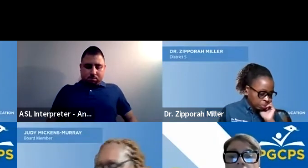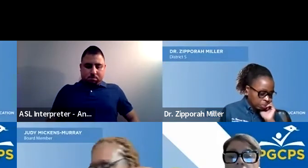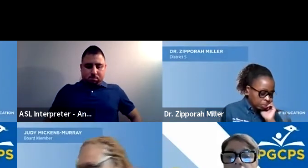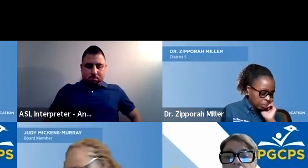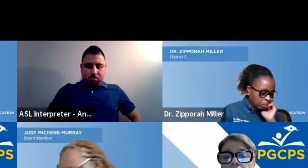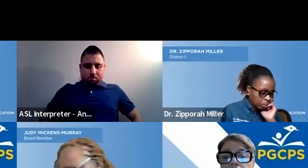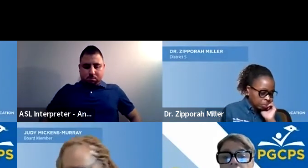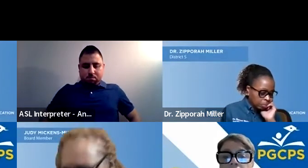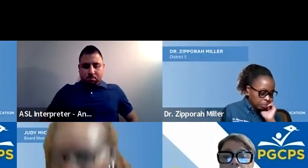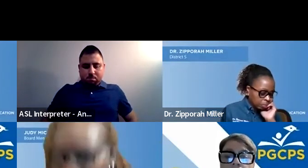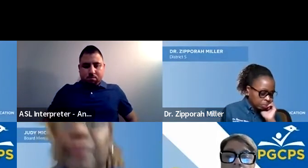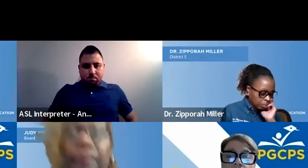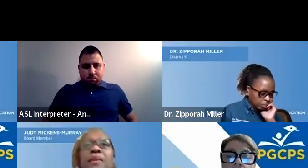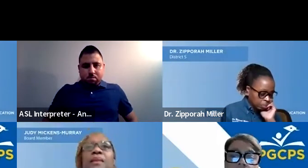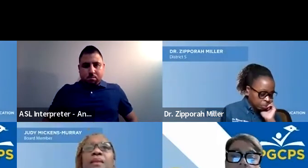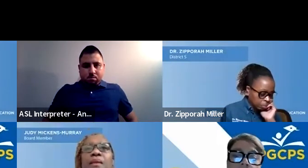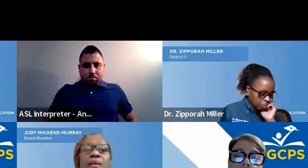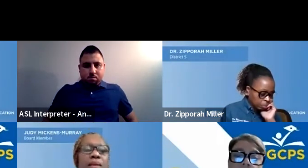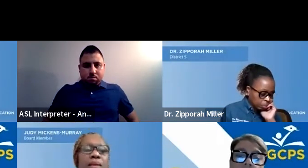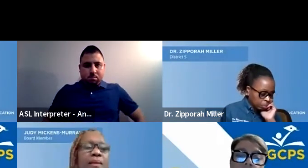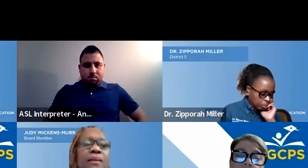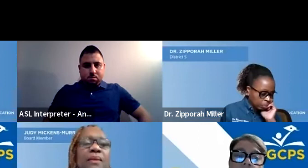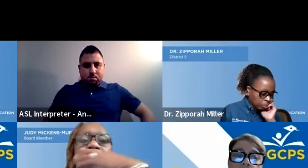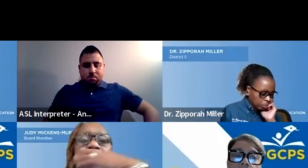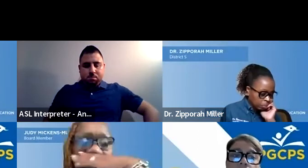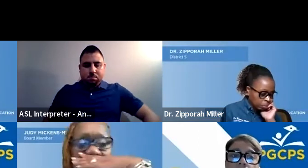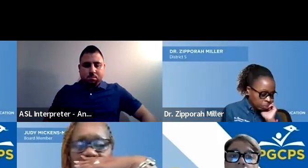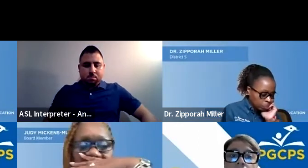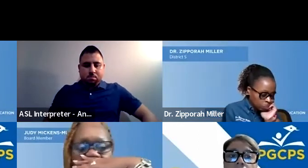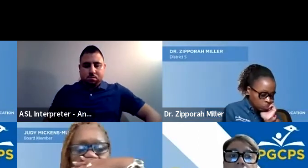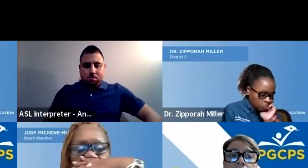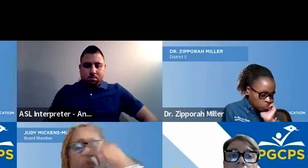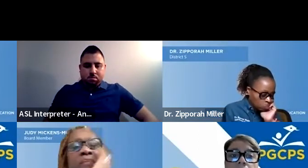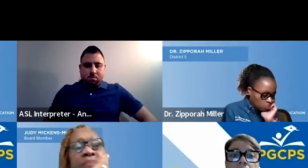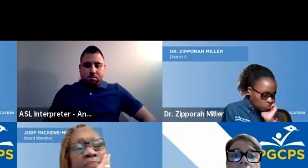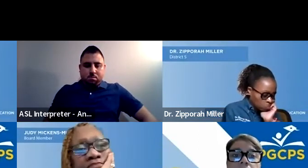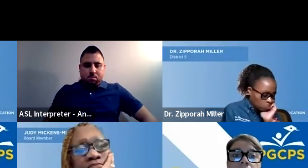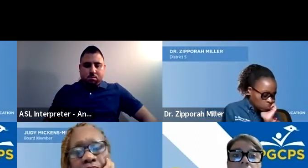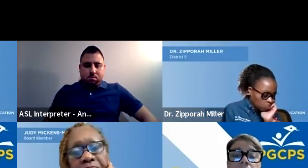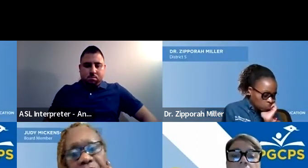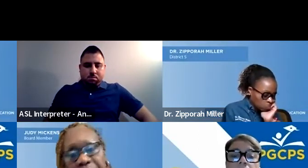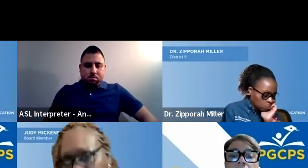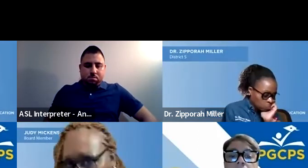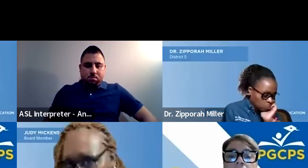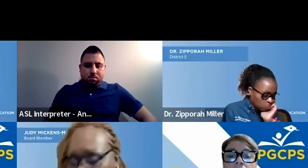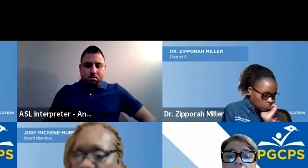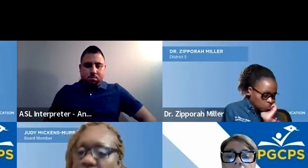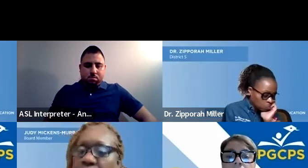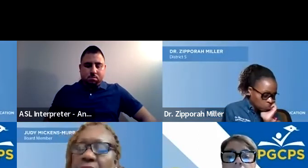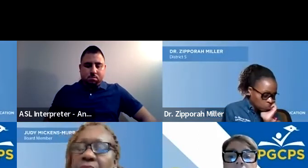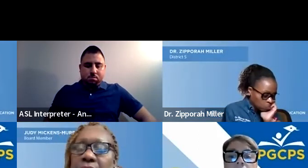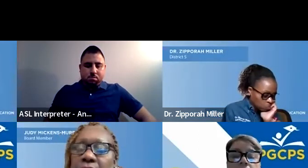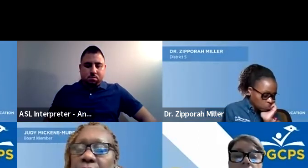con nuestros hijos, nosotros vamos rápido ahí. La gente está dispuesta hasta firmar una carta y ver dónde se lleva